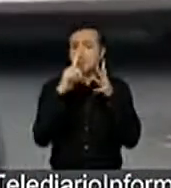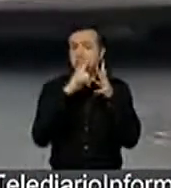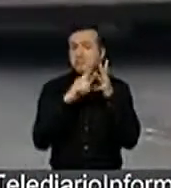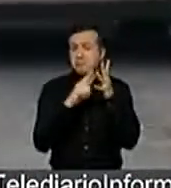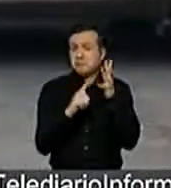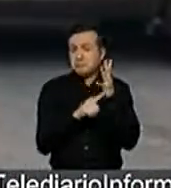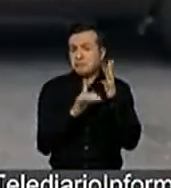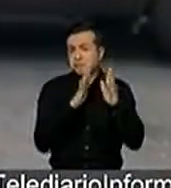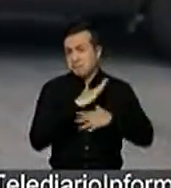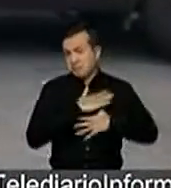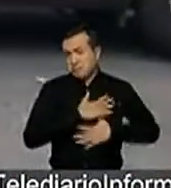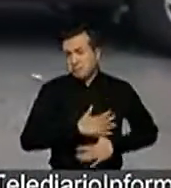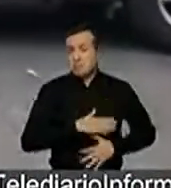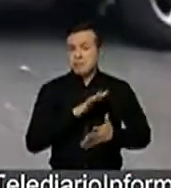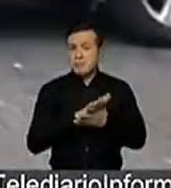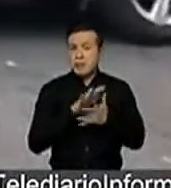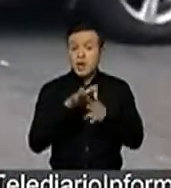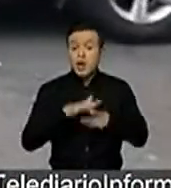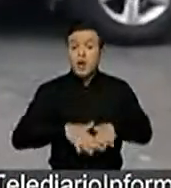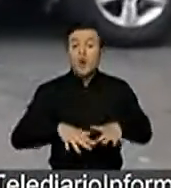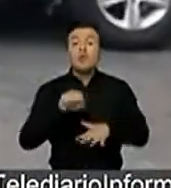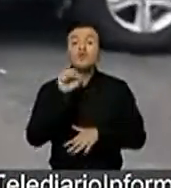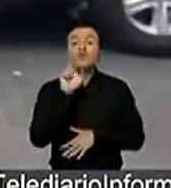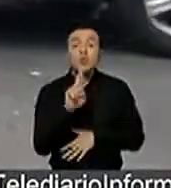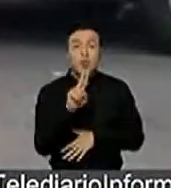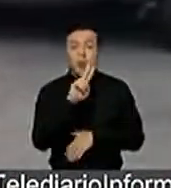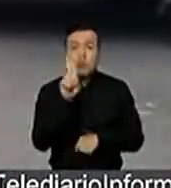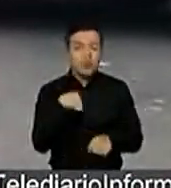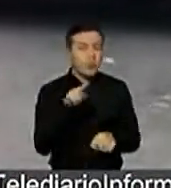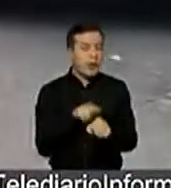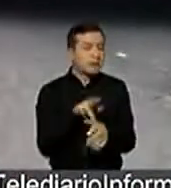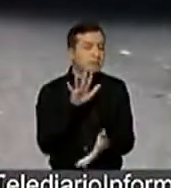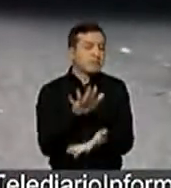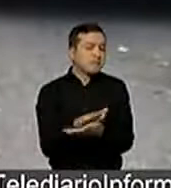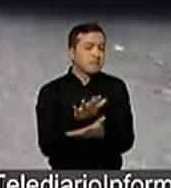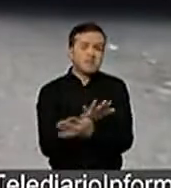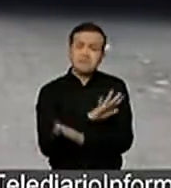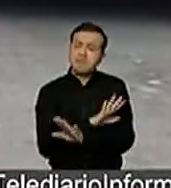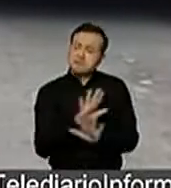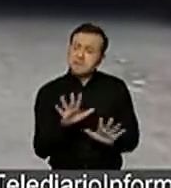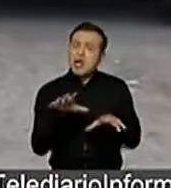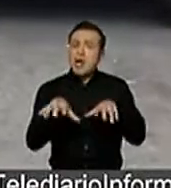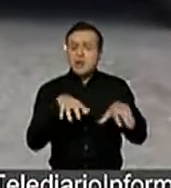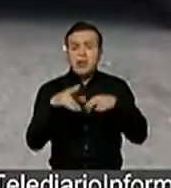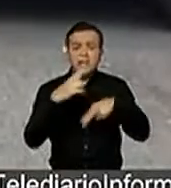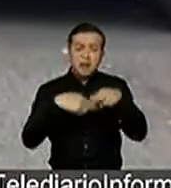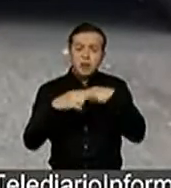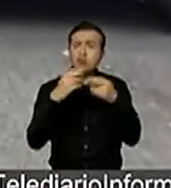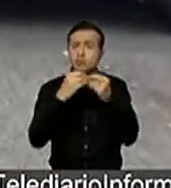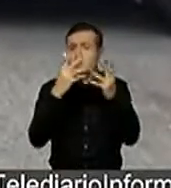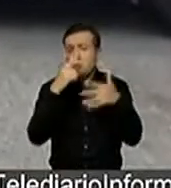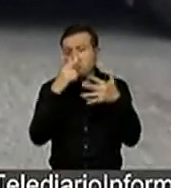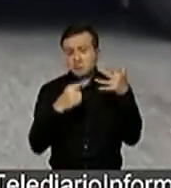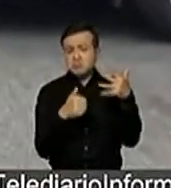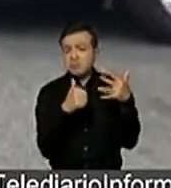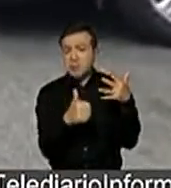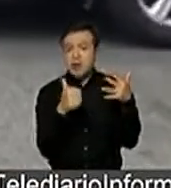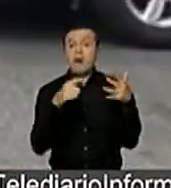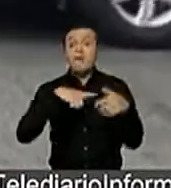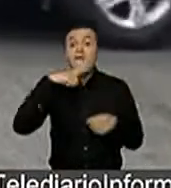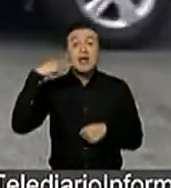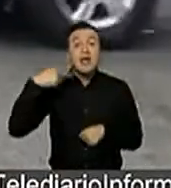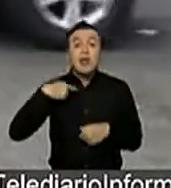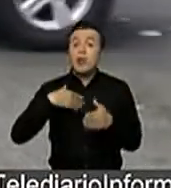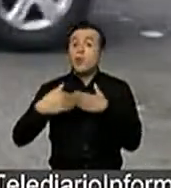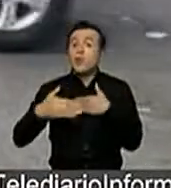podríamos mencionar que la situación se registra así. Una intensa actividad comercial aquí al sur de Quito, pese al feriado, la